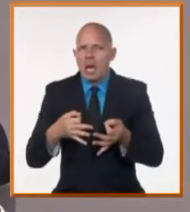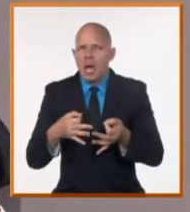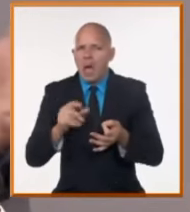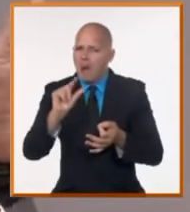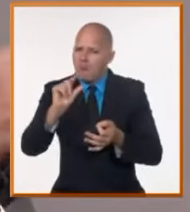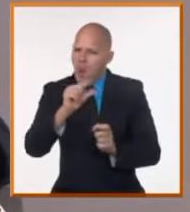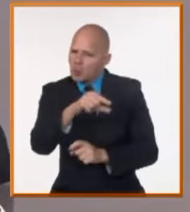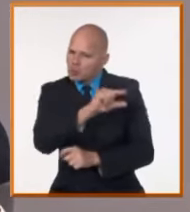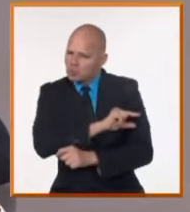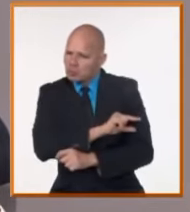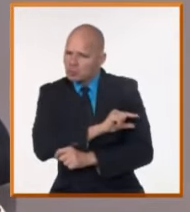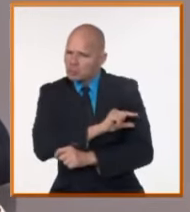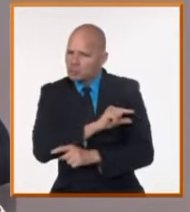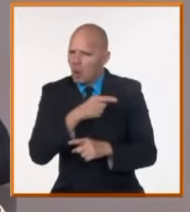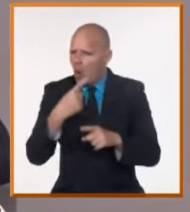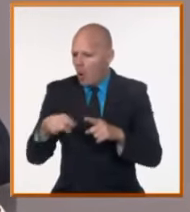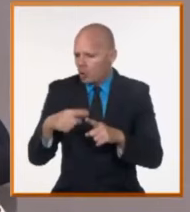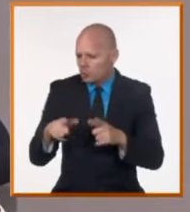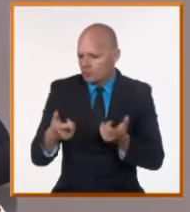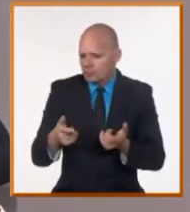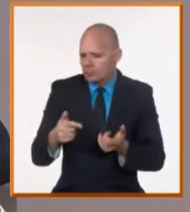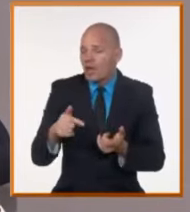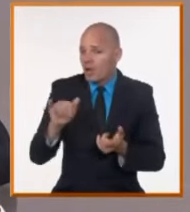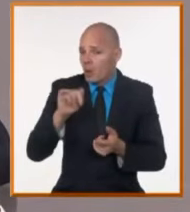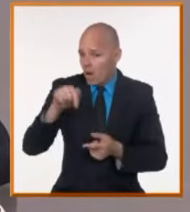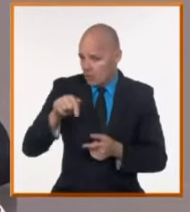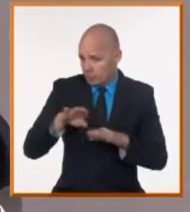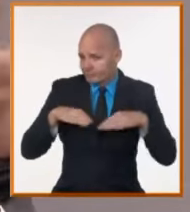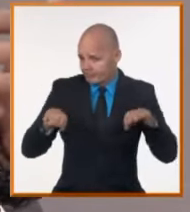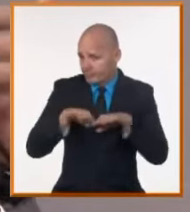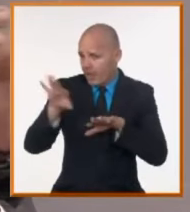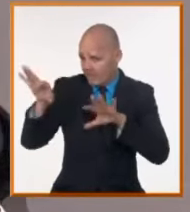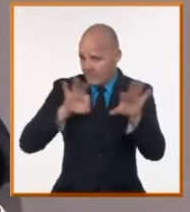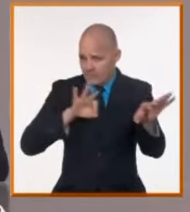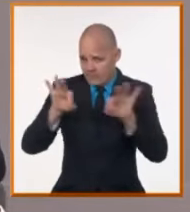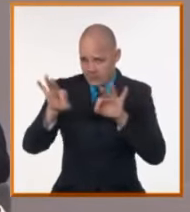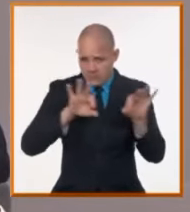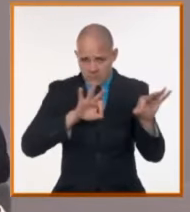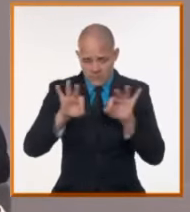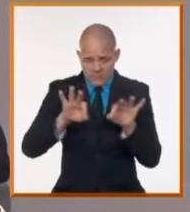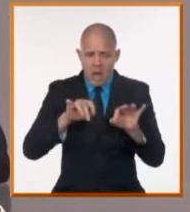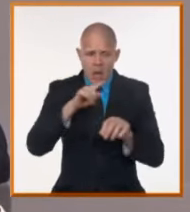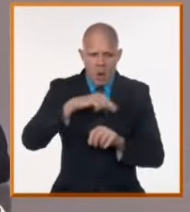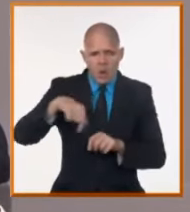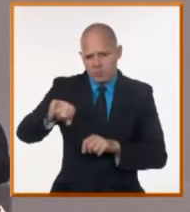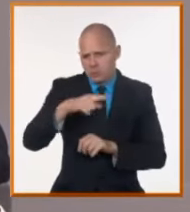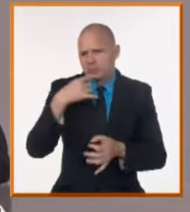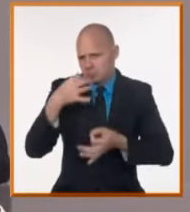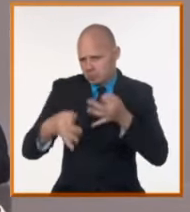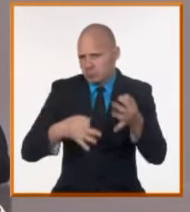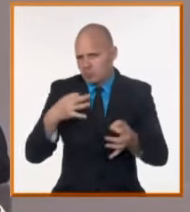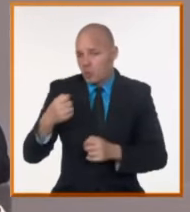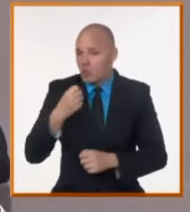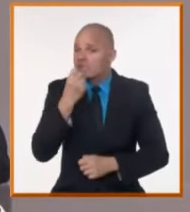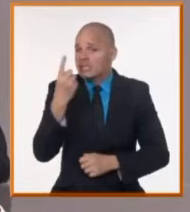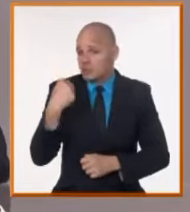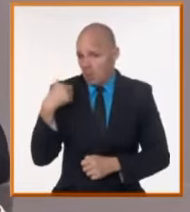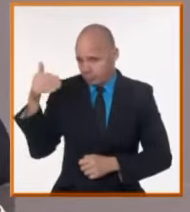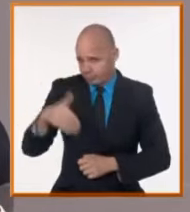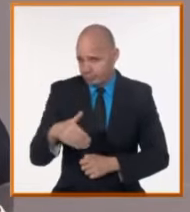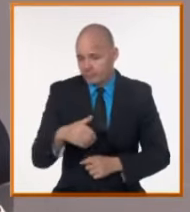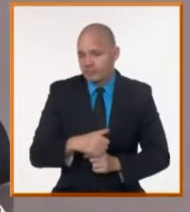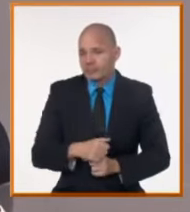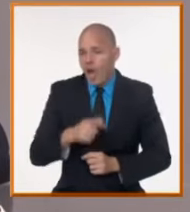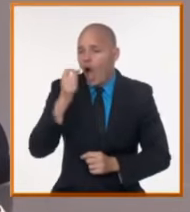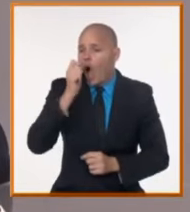En ambos momentos estuvieron Eduardo Torres Cuevas y Sergio Guerra Vilaboy. La primera ocasión participé yo, Elier estaba en México y me